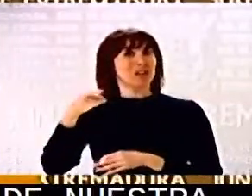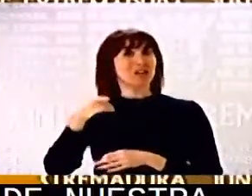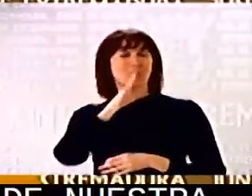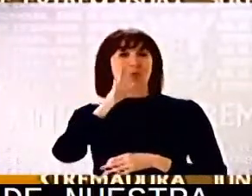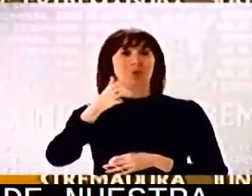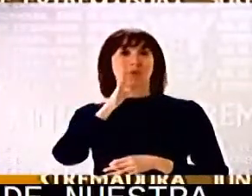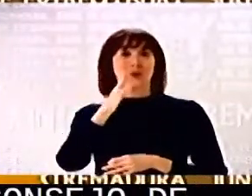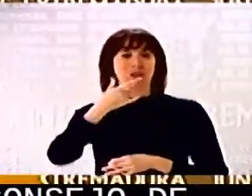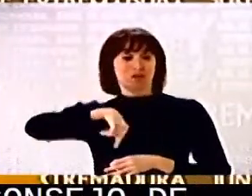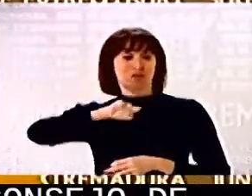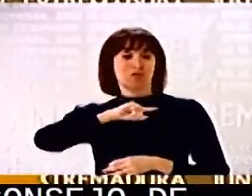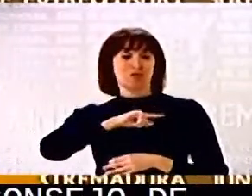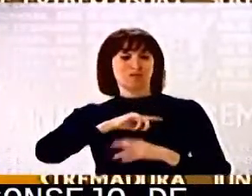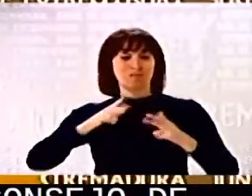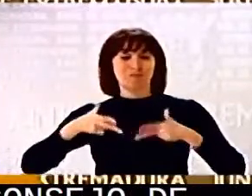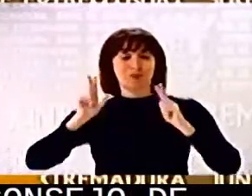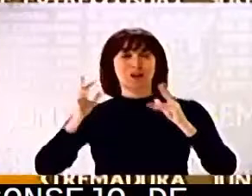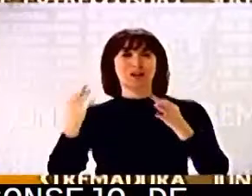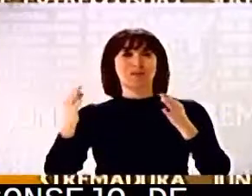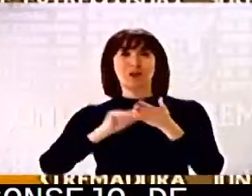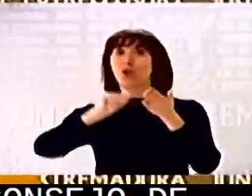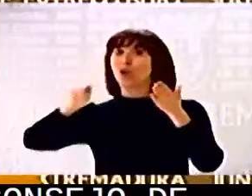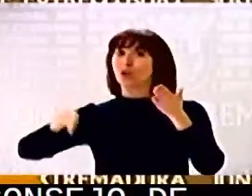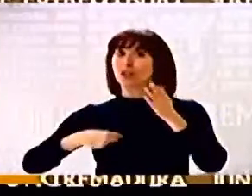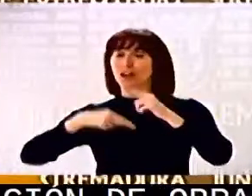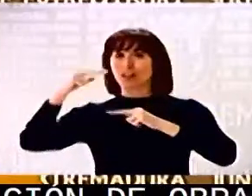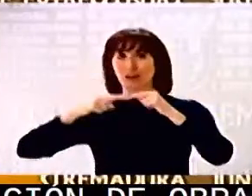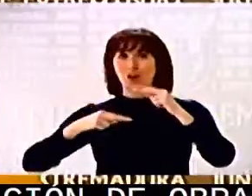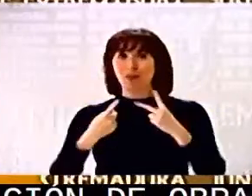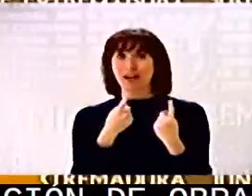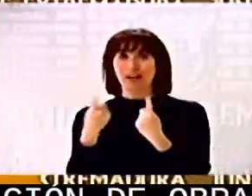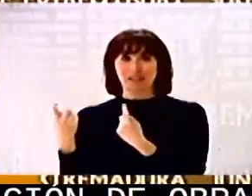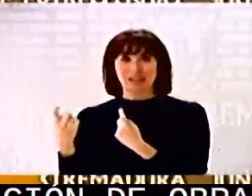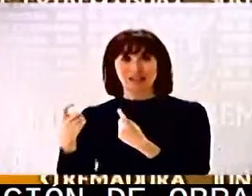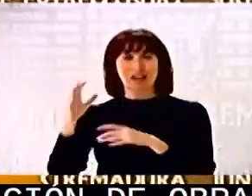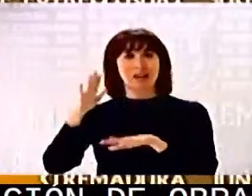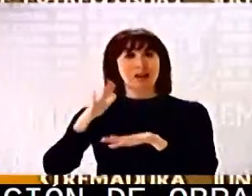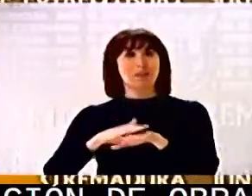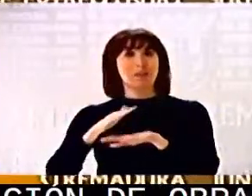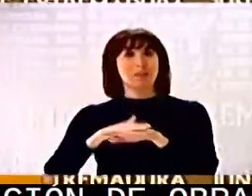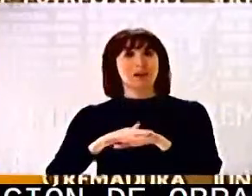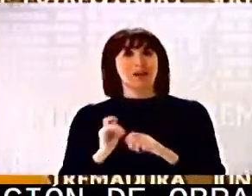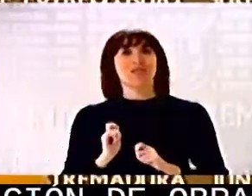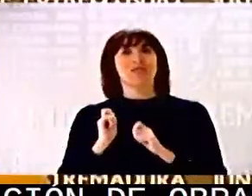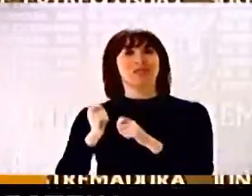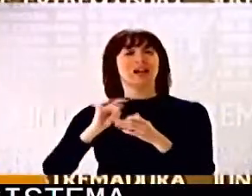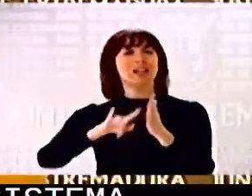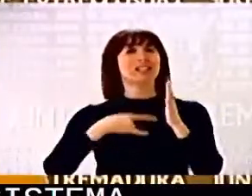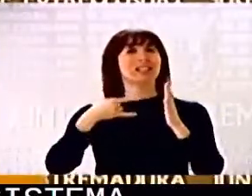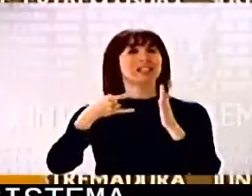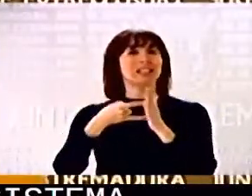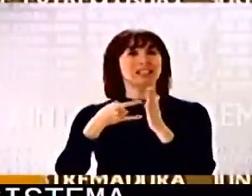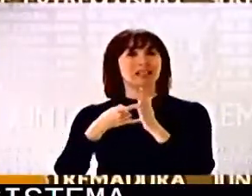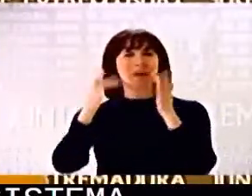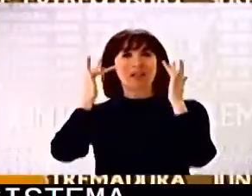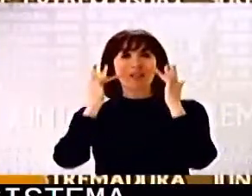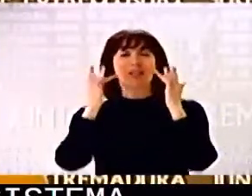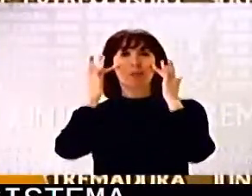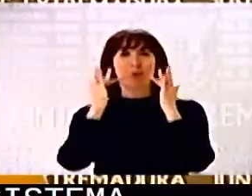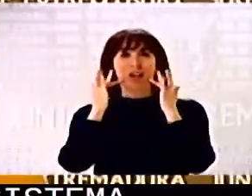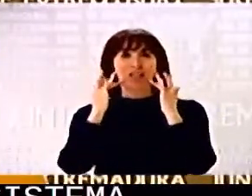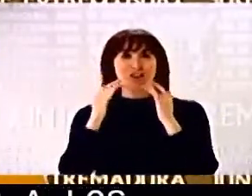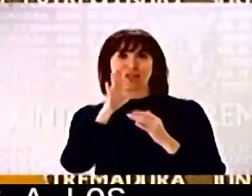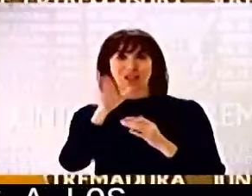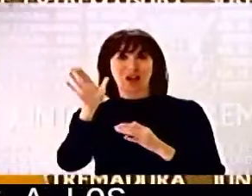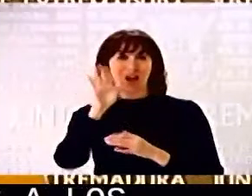Consejo de Gobierno ha autorizado hoy la contratación de obras de actuación necesarias para dotar de sistemas de depuración de aguas residuales urbanas a los municipios